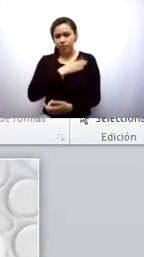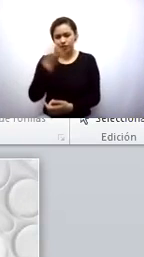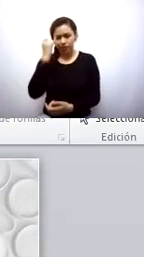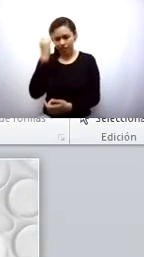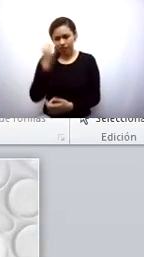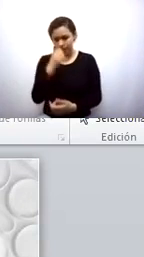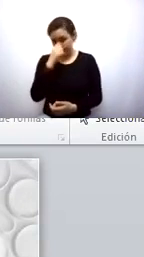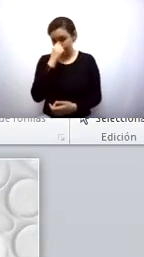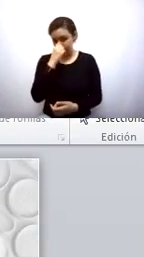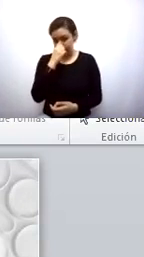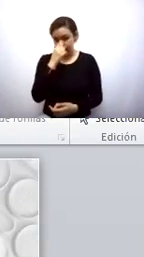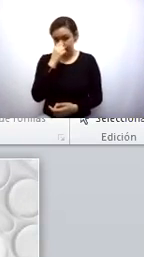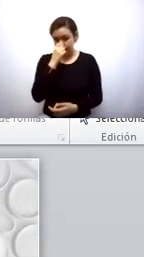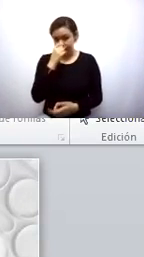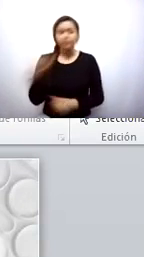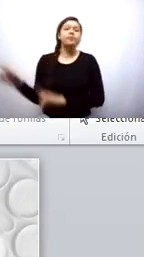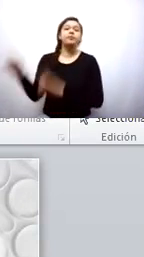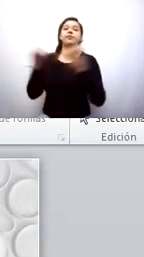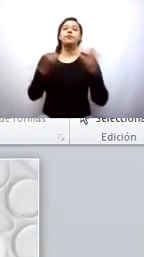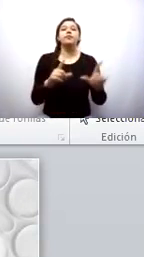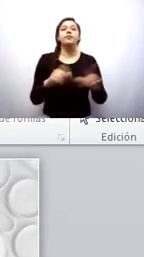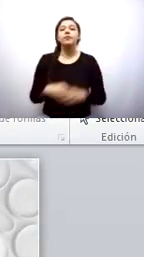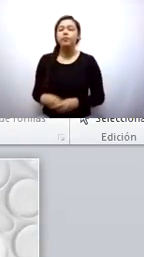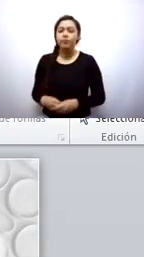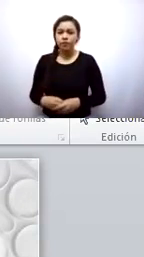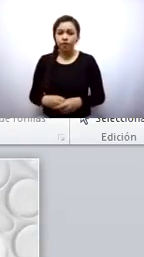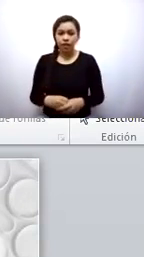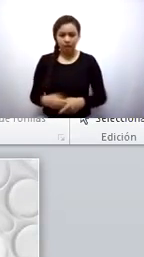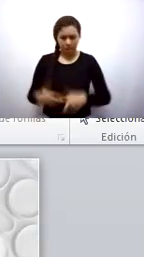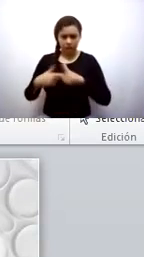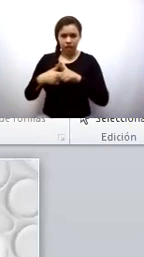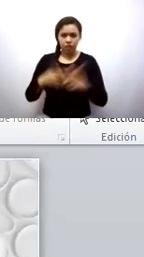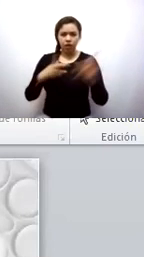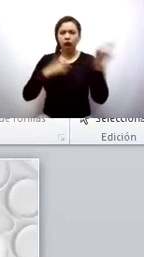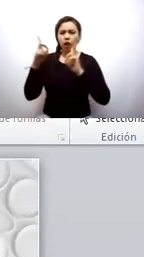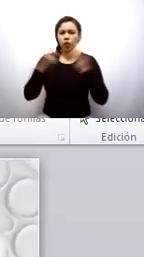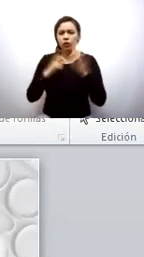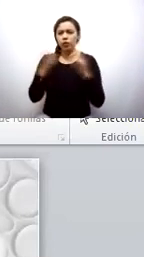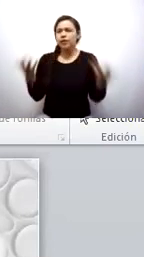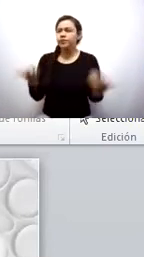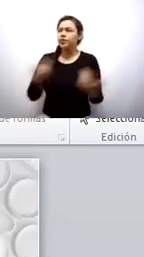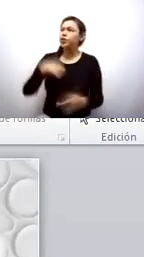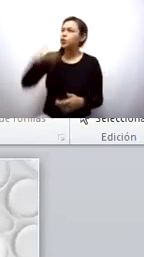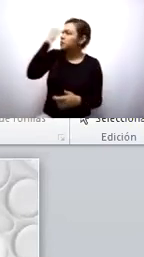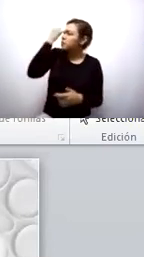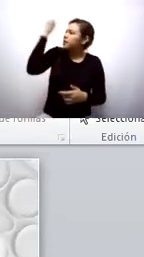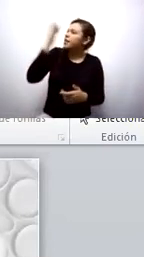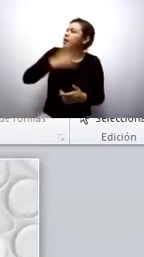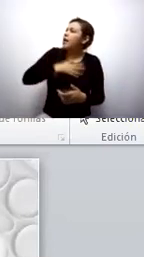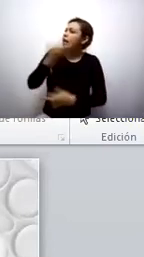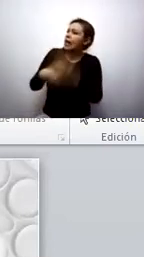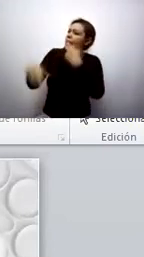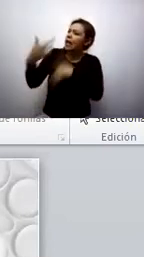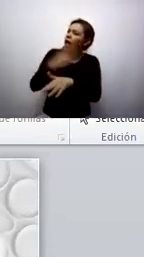Siguiendo con la presentación y siguiendo con las interrogantes, ¿cómo me imagino que va a ser mi regreso a mi